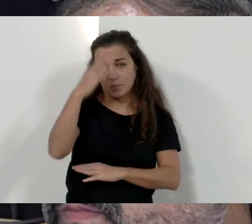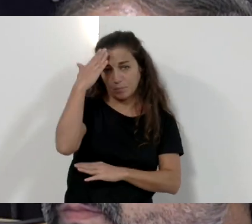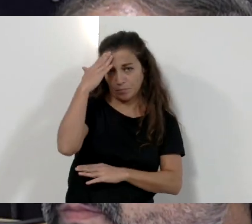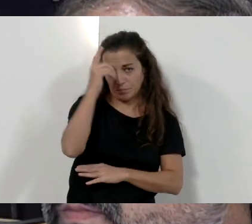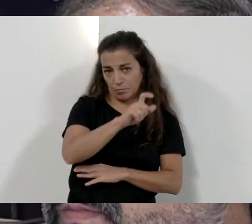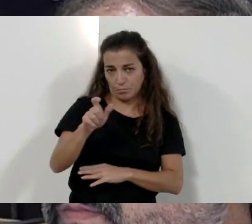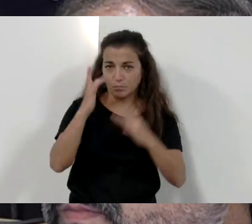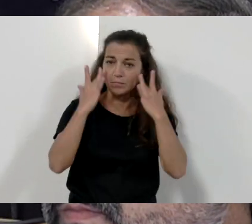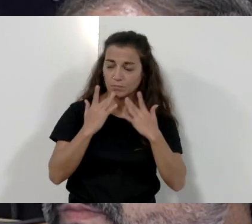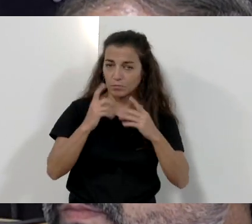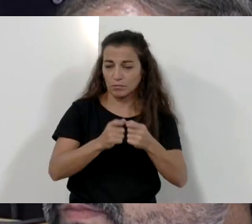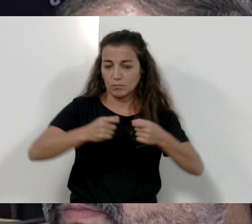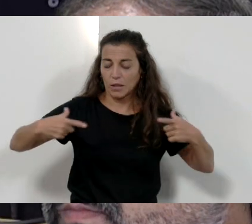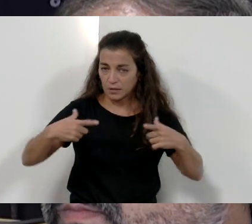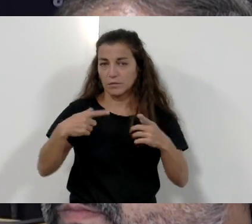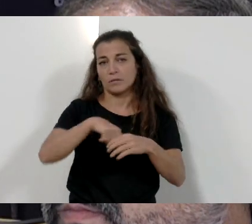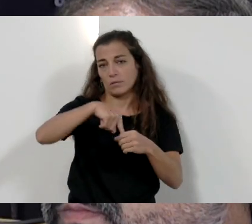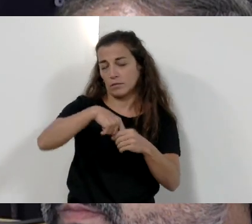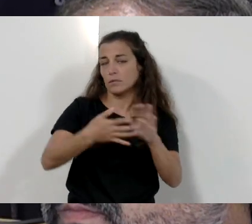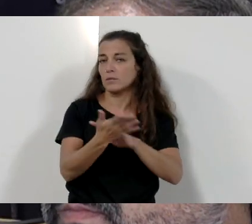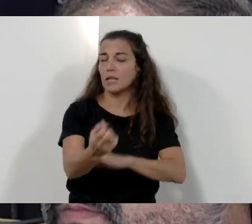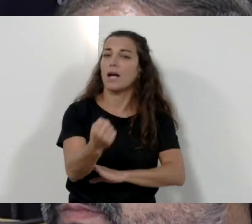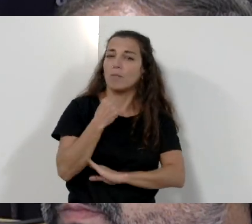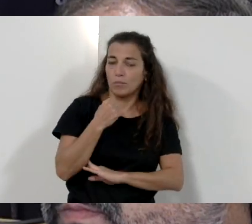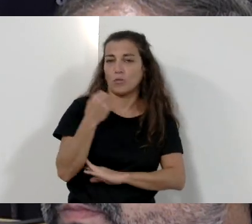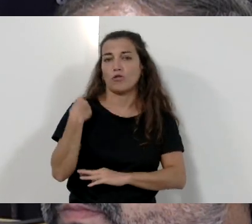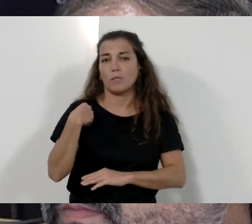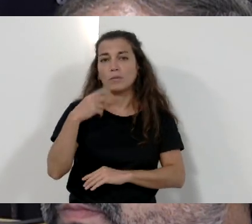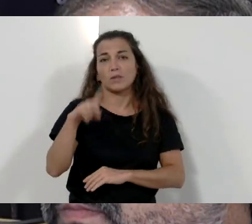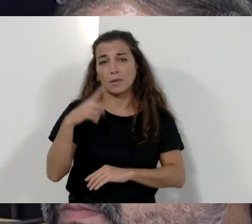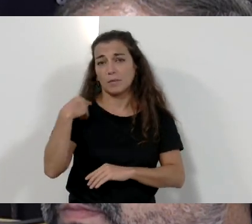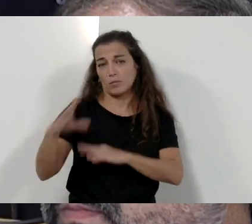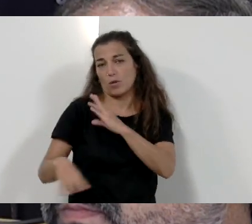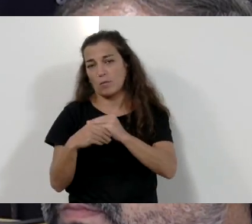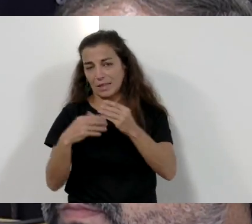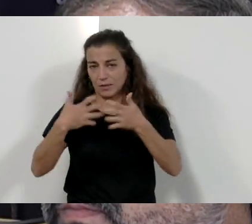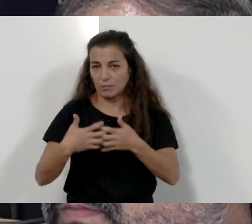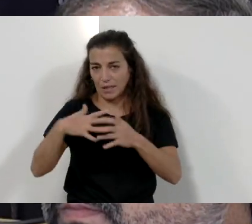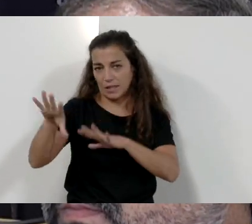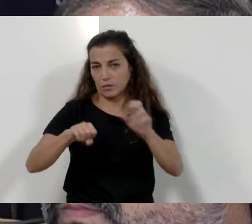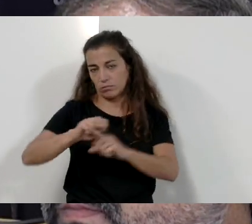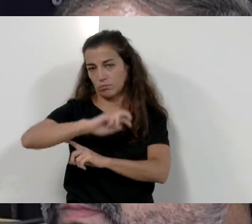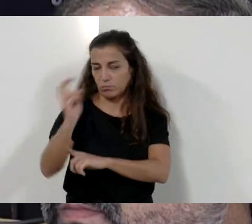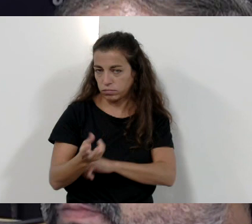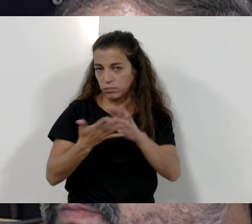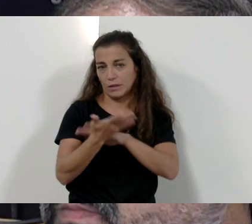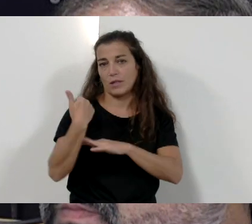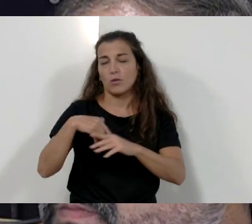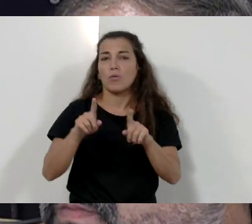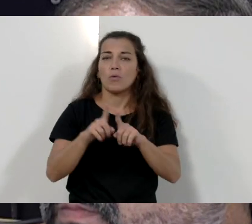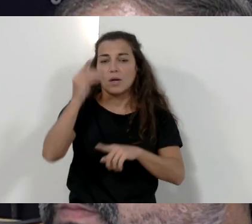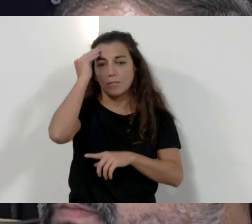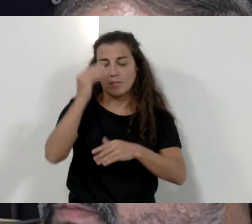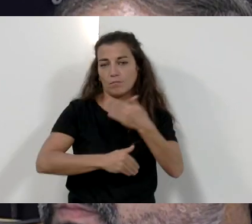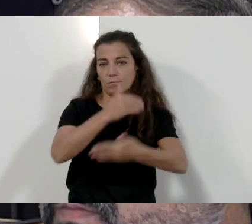reestructuración donde la maquinaria y donde otros procedimientos cobran importancia. Por tanto, yo me comprometo